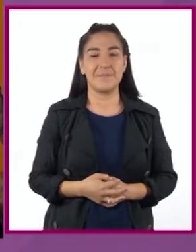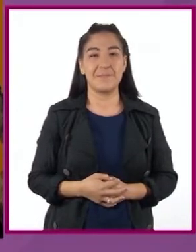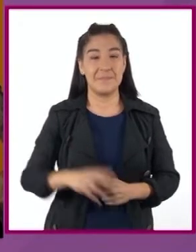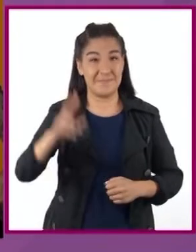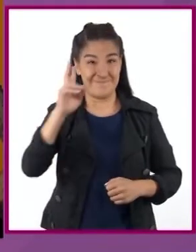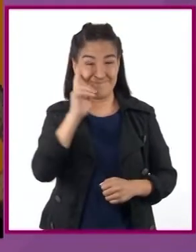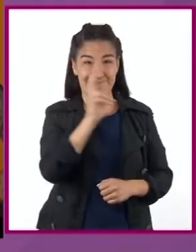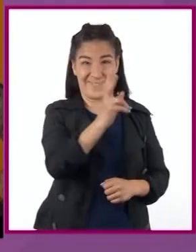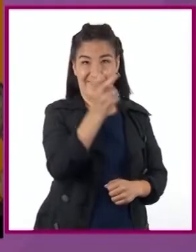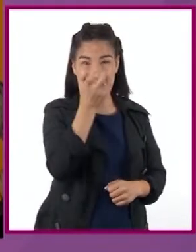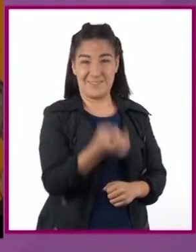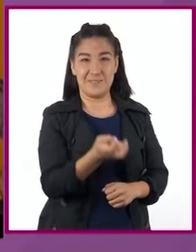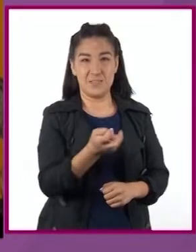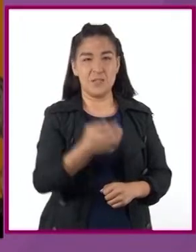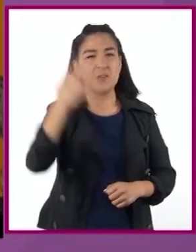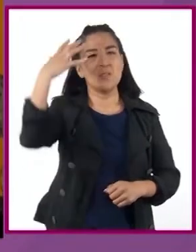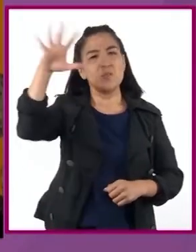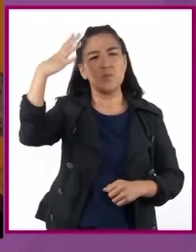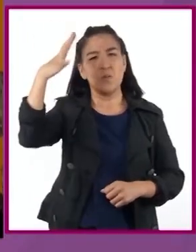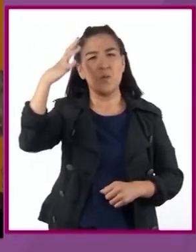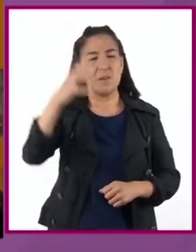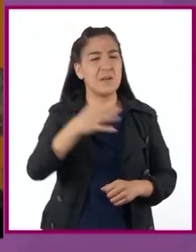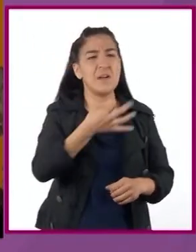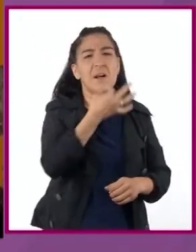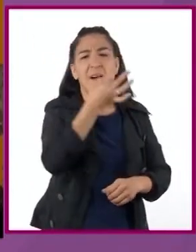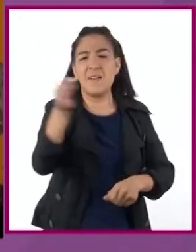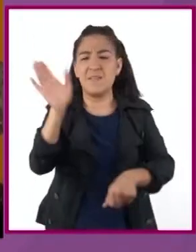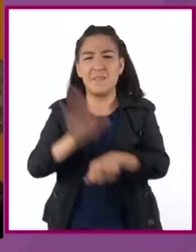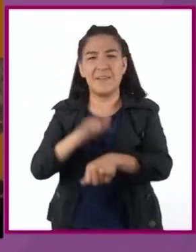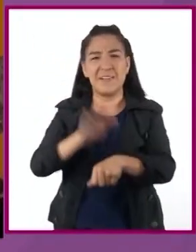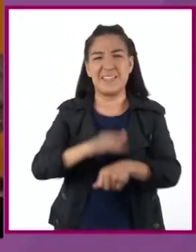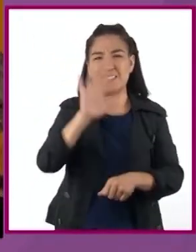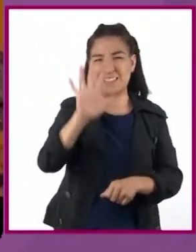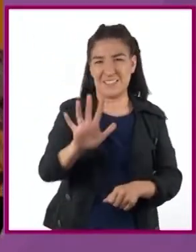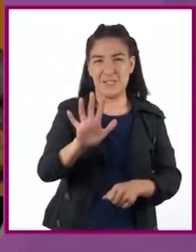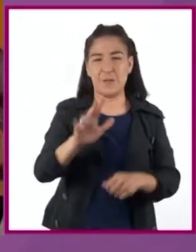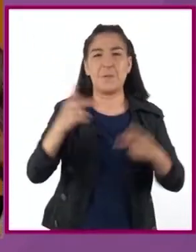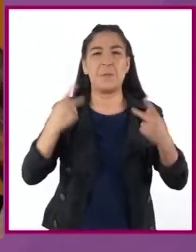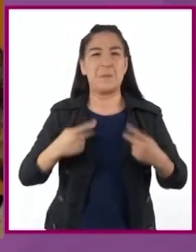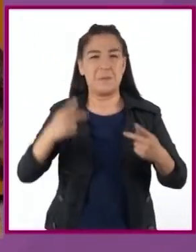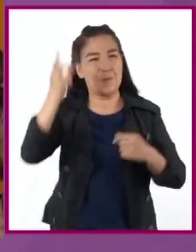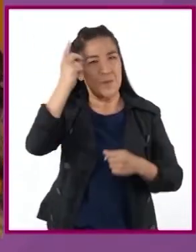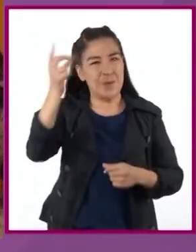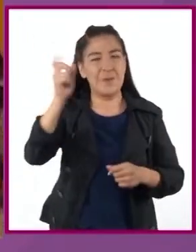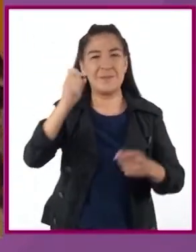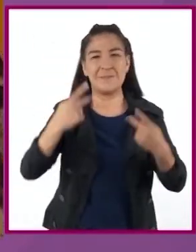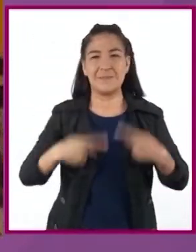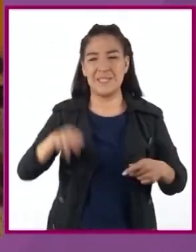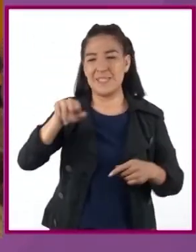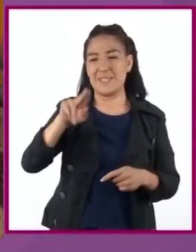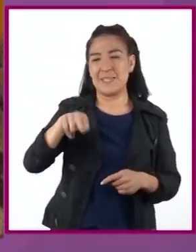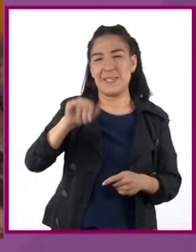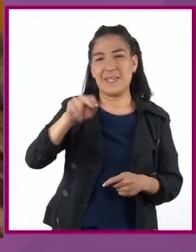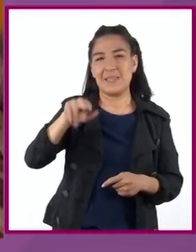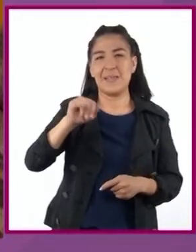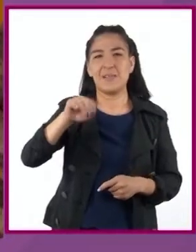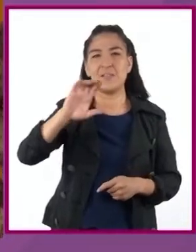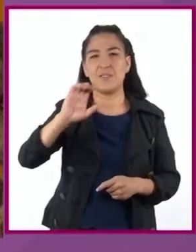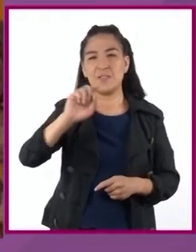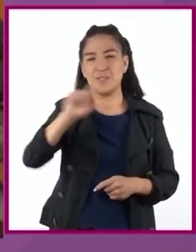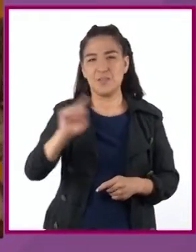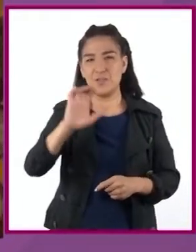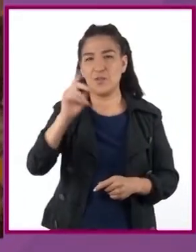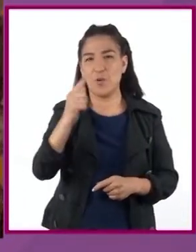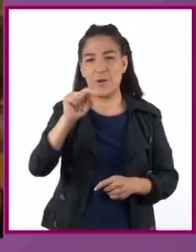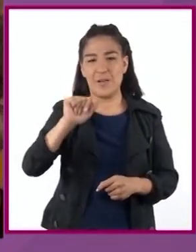Viendo eso, el sol llamó a 5 de los Mimixcoa que habían nacido después que los demás y les dio flechas